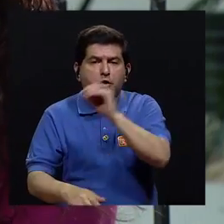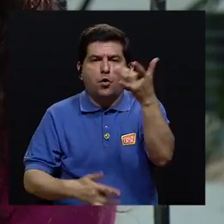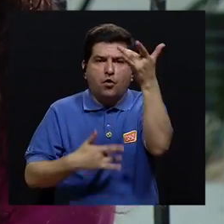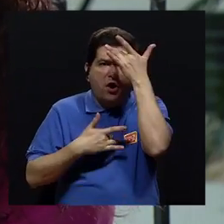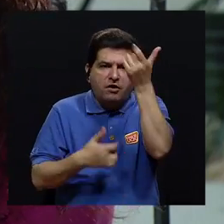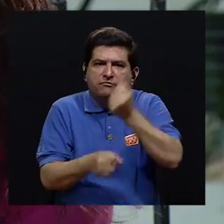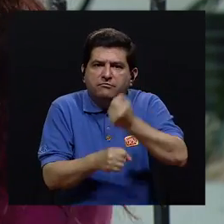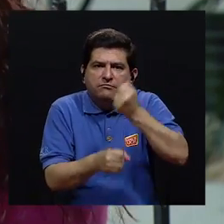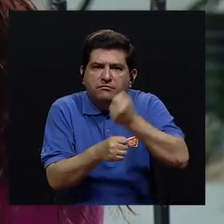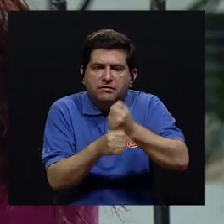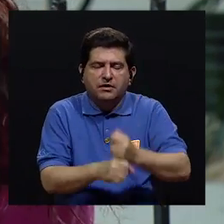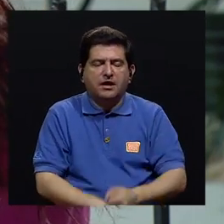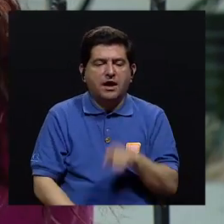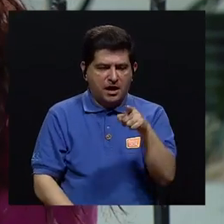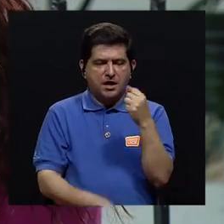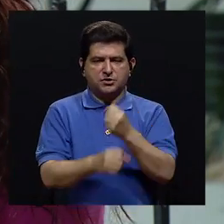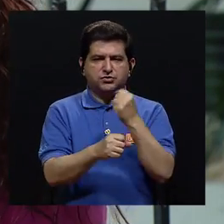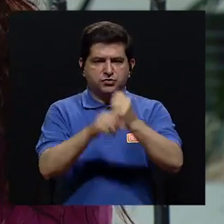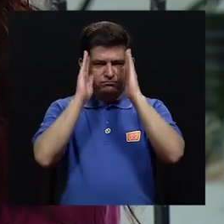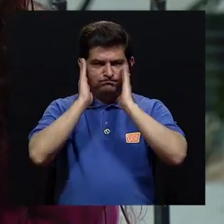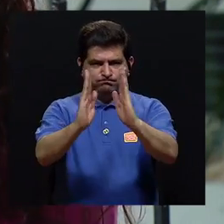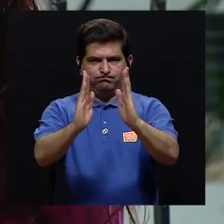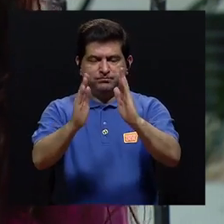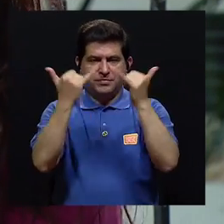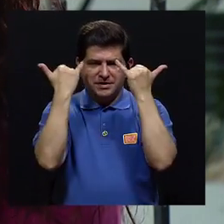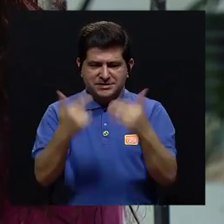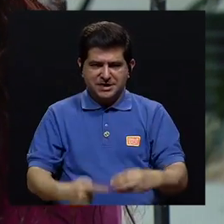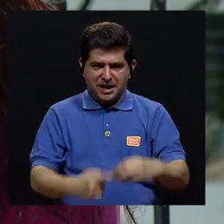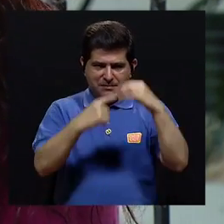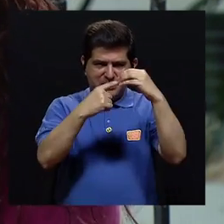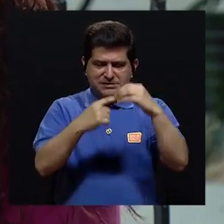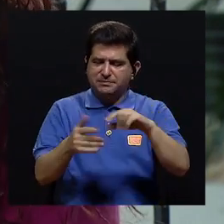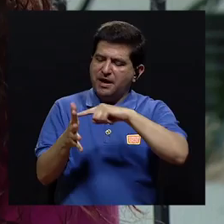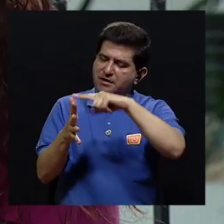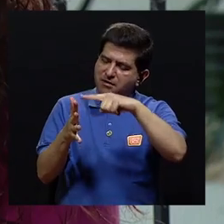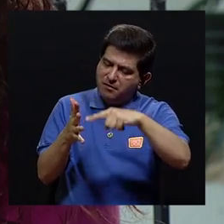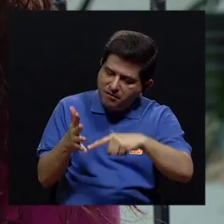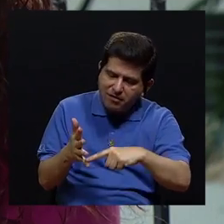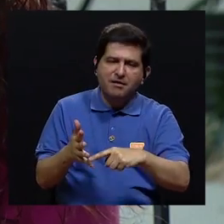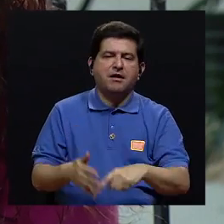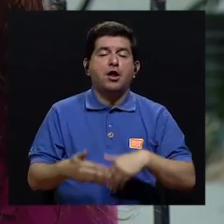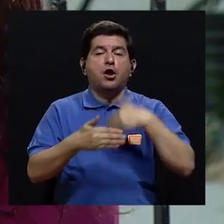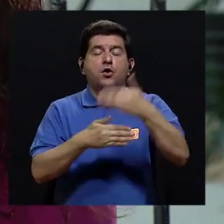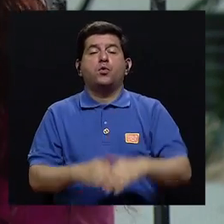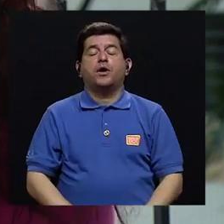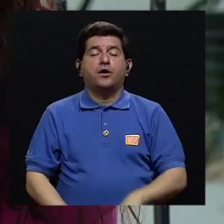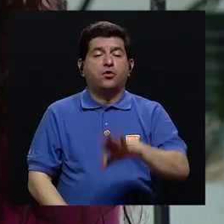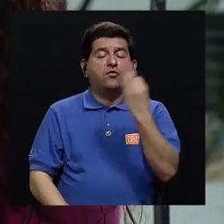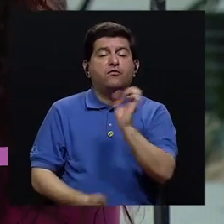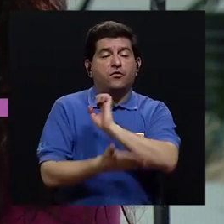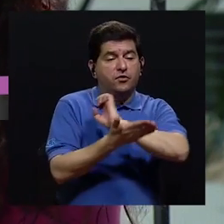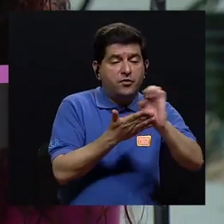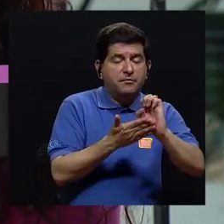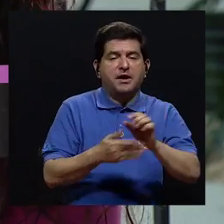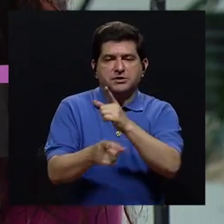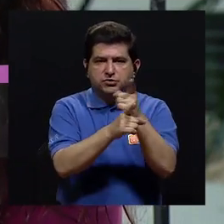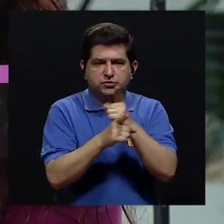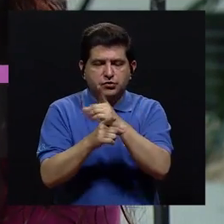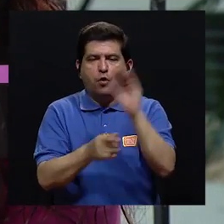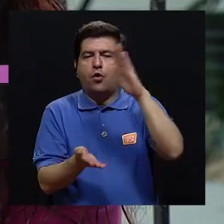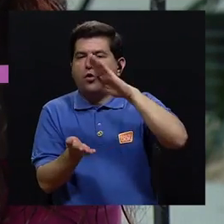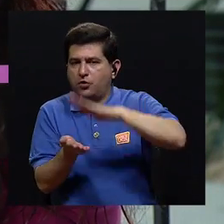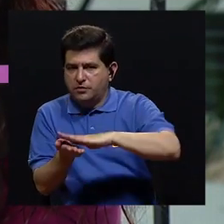alguna enfermedad laboral, entonces trabajemos sobre eso. Una vez que priorizamos, ya generamos medidas preventivas, correctivas